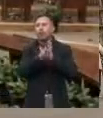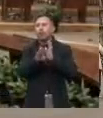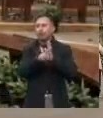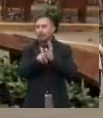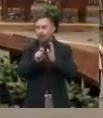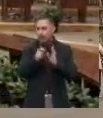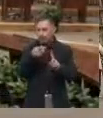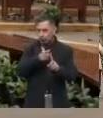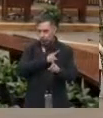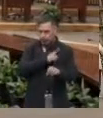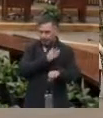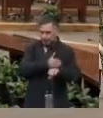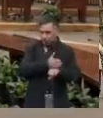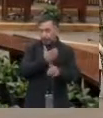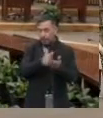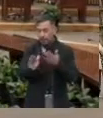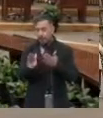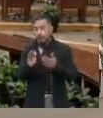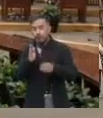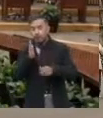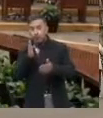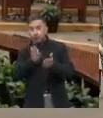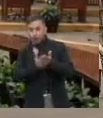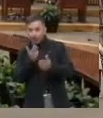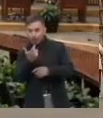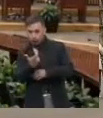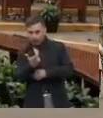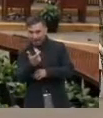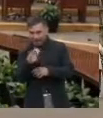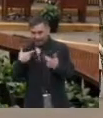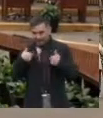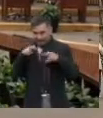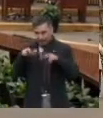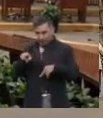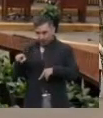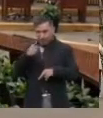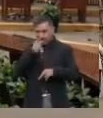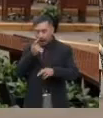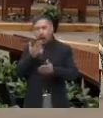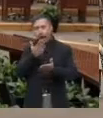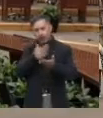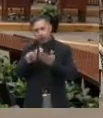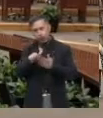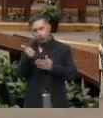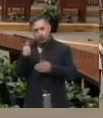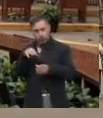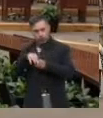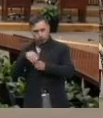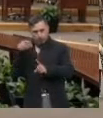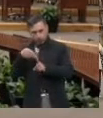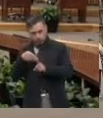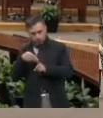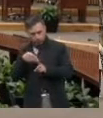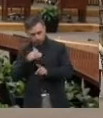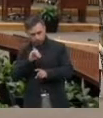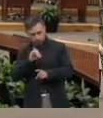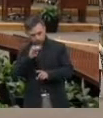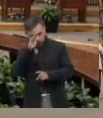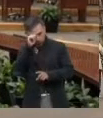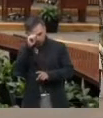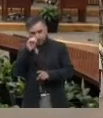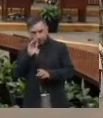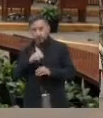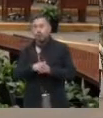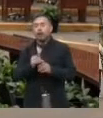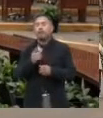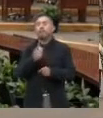que se refiere el señor representante, esa había quedado para una votación en lo particular, ¿sí? Entonces,